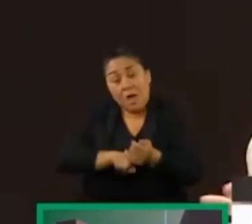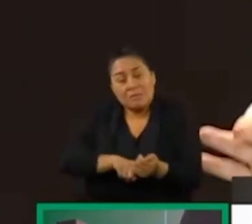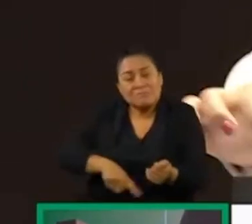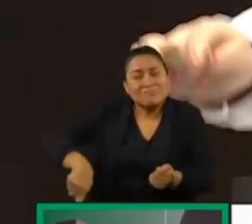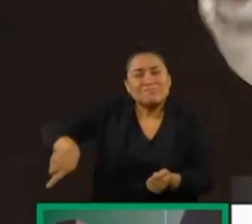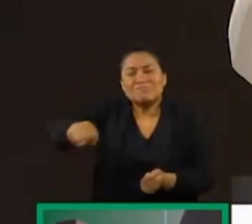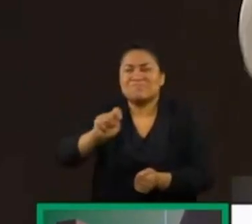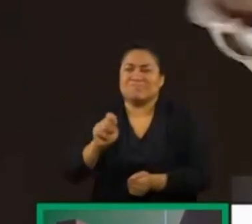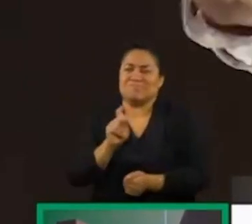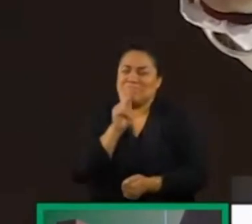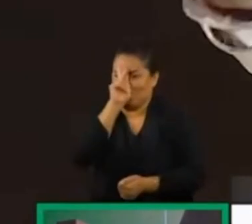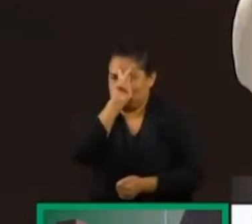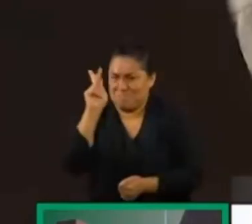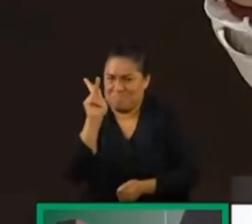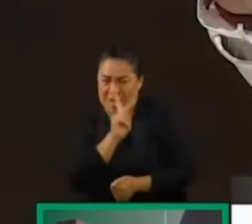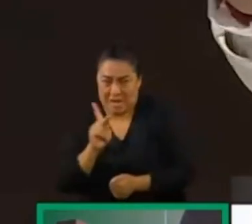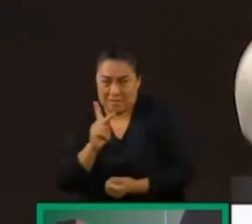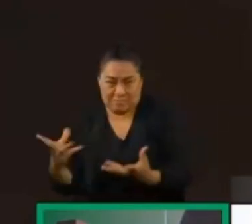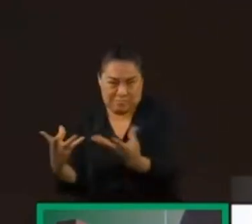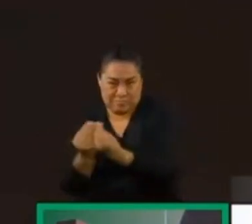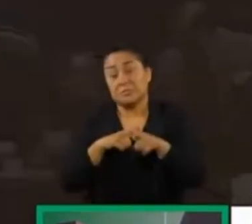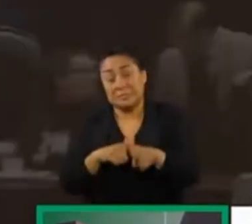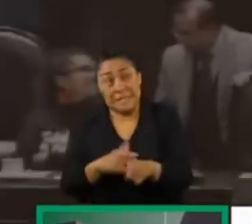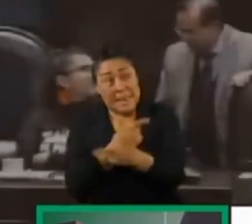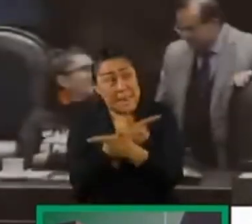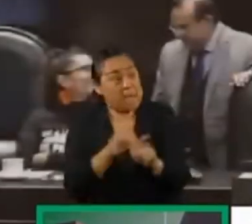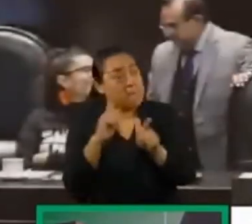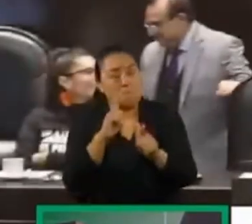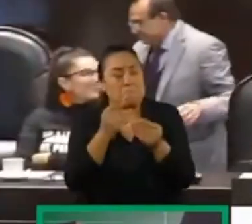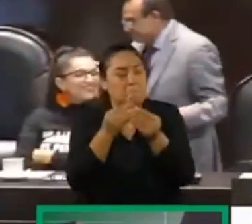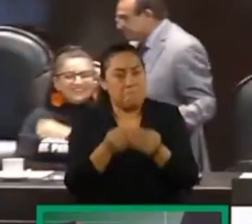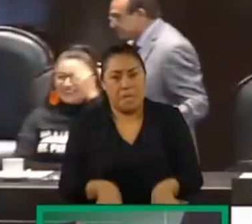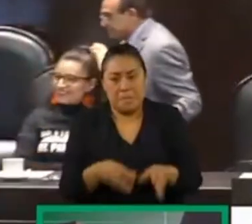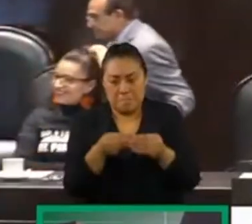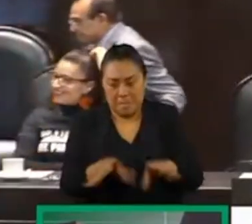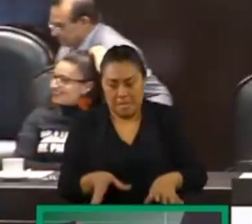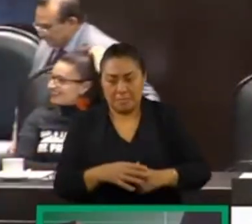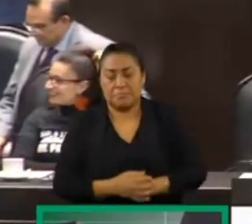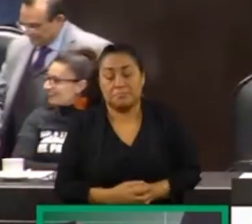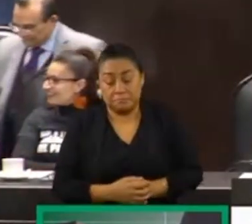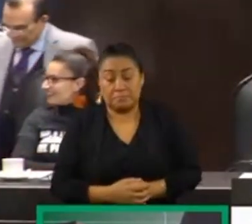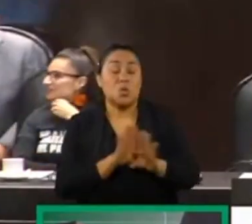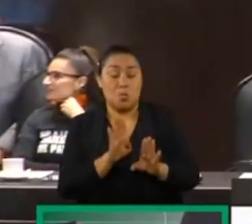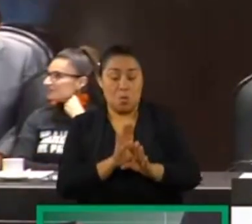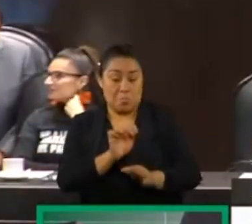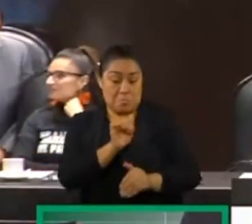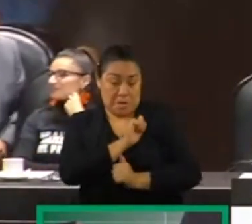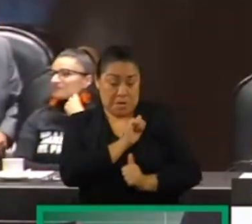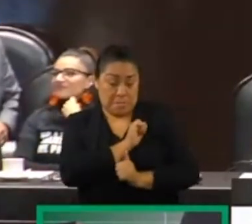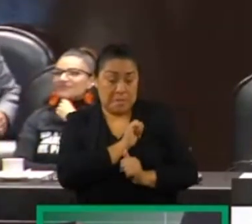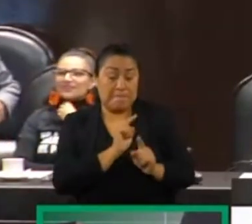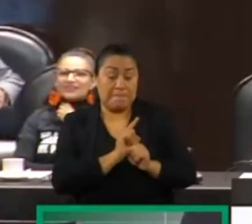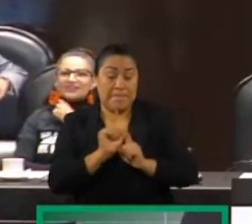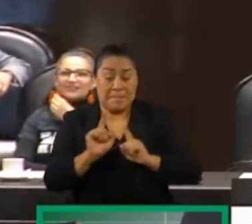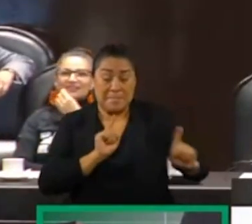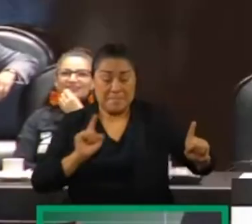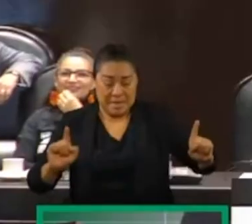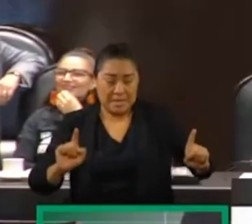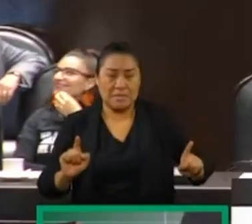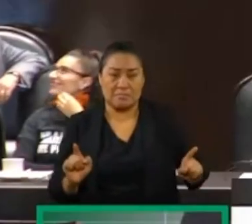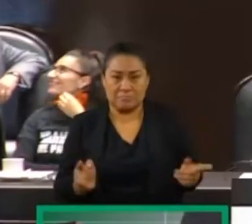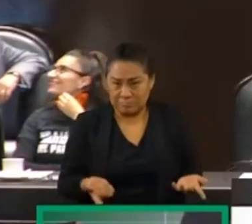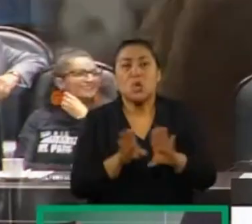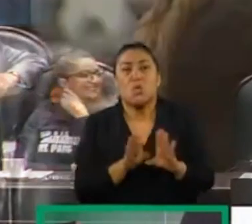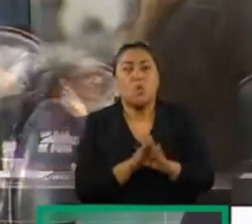que representa esta oposición. Miren, es un litro de militarización, es una cucharada grande